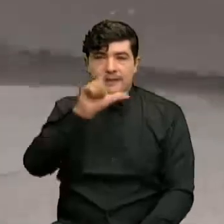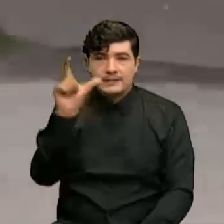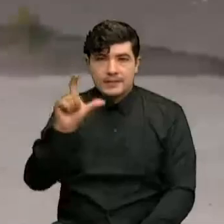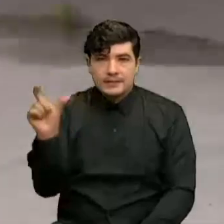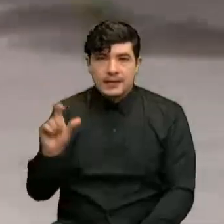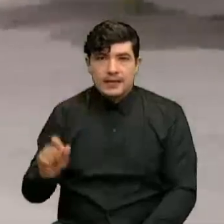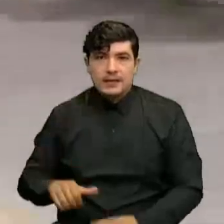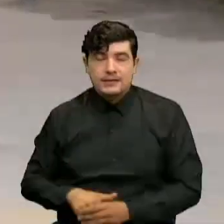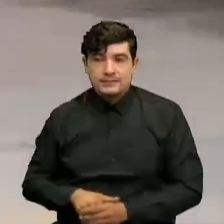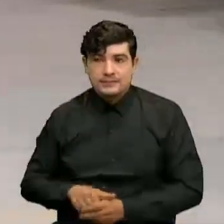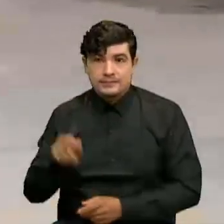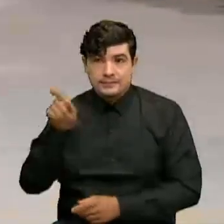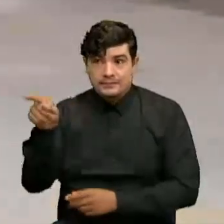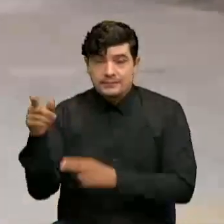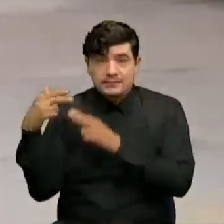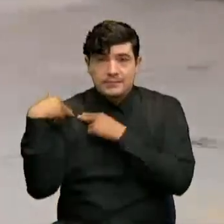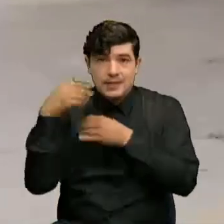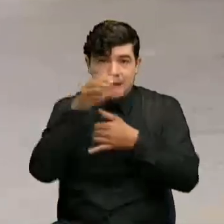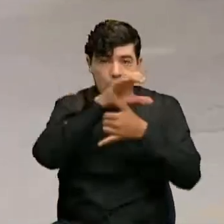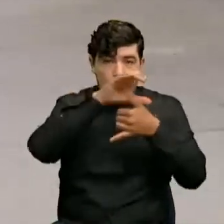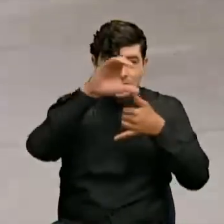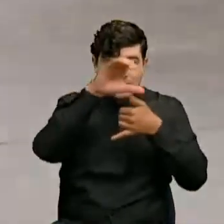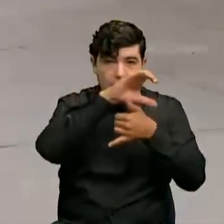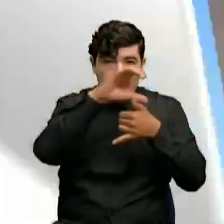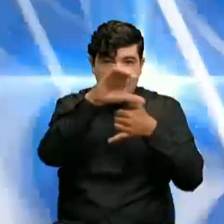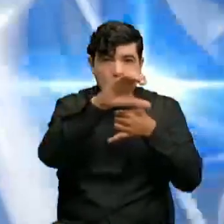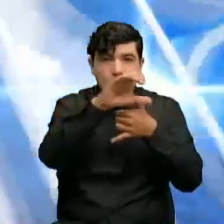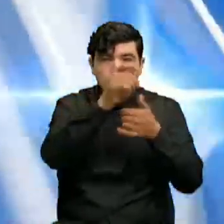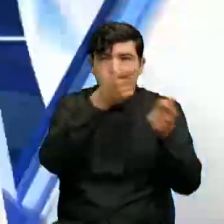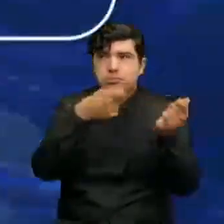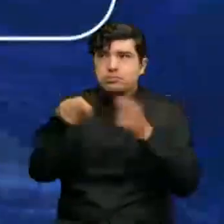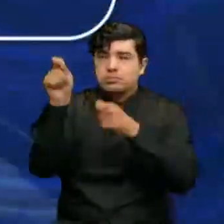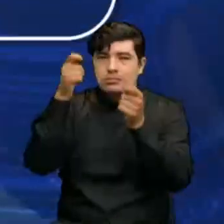droga desde la costa atlántica hasta el exterior